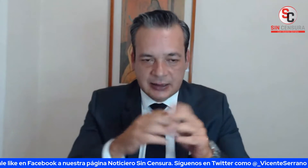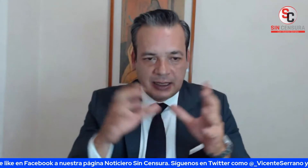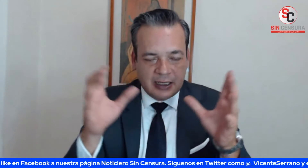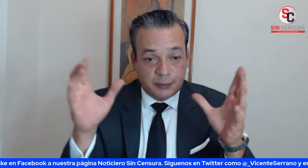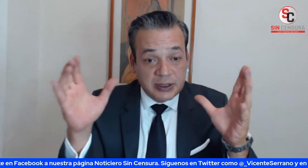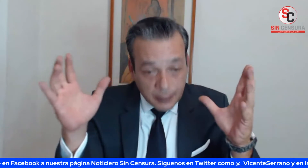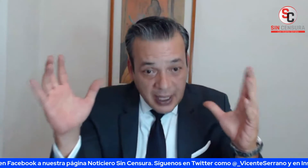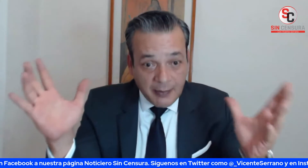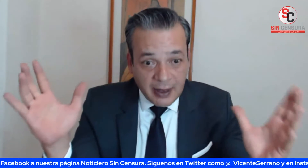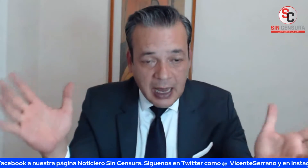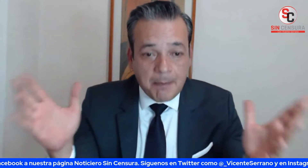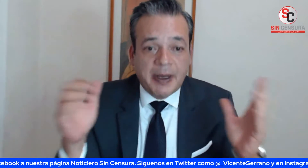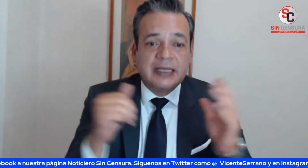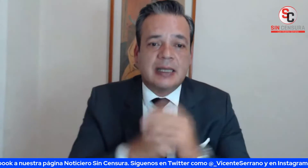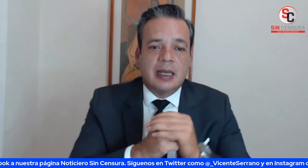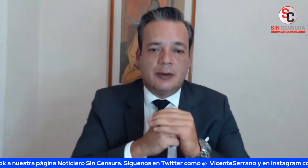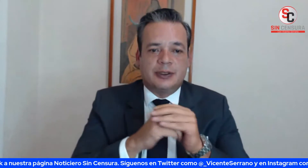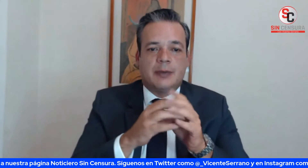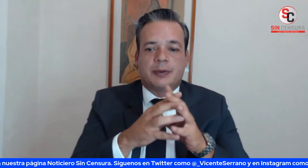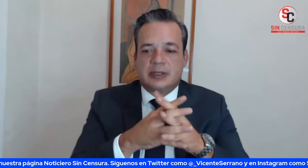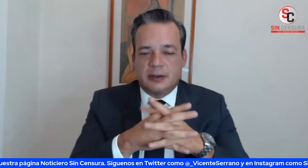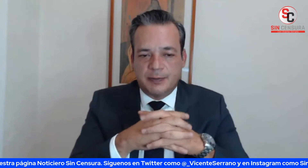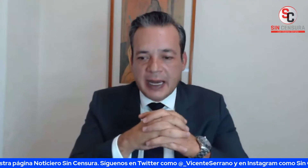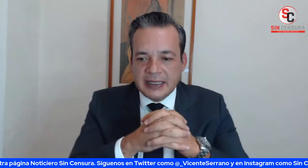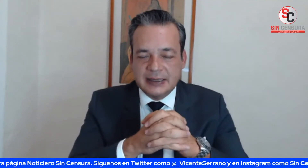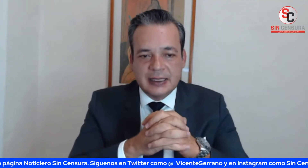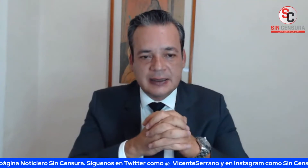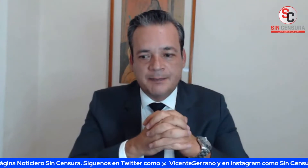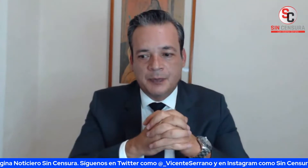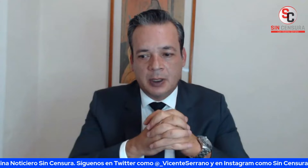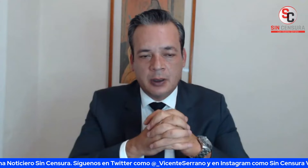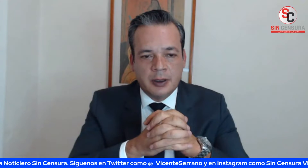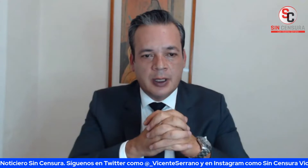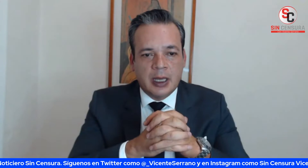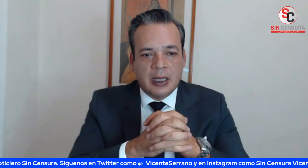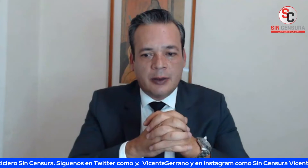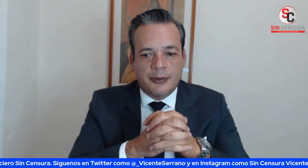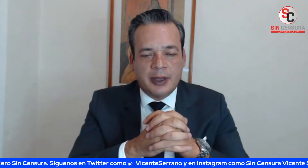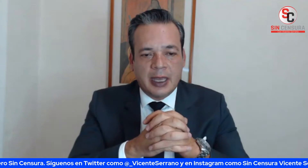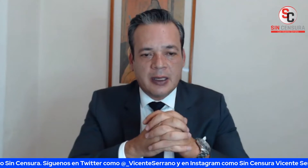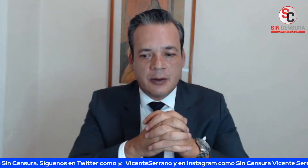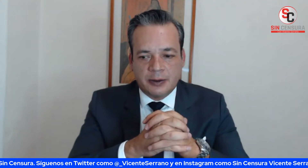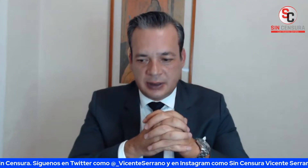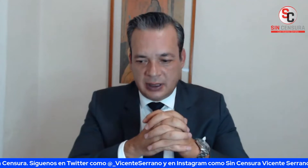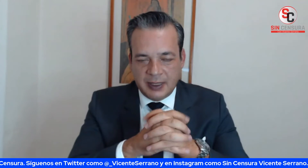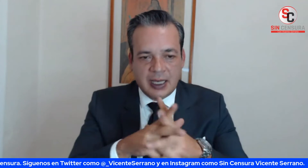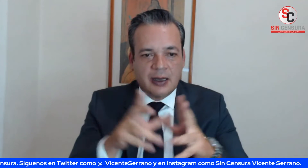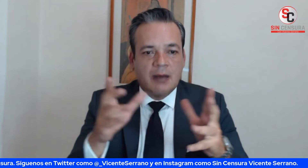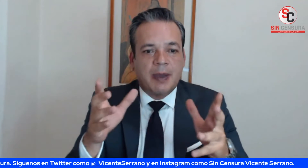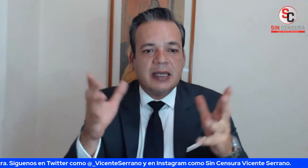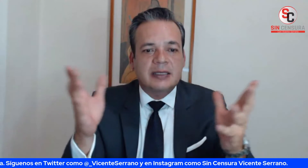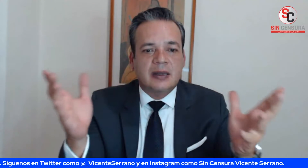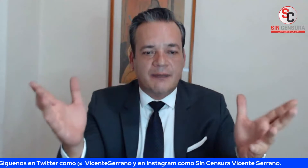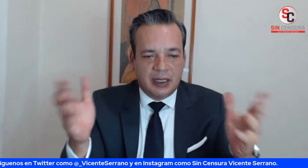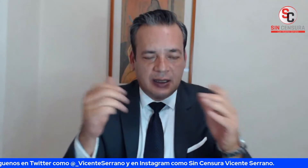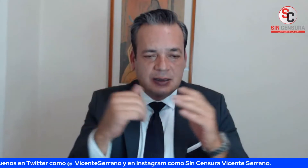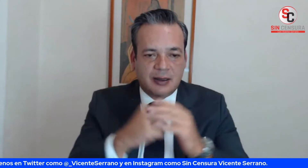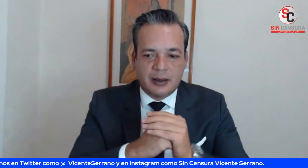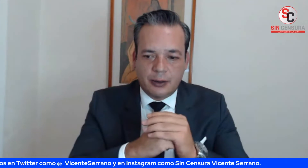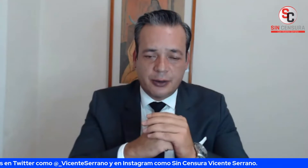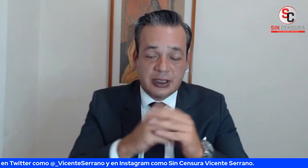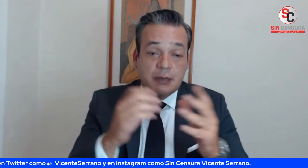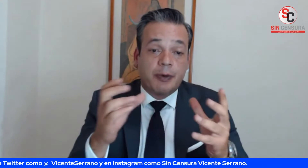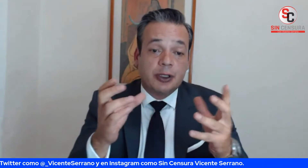Así es, que después fue llamada la empresa en los tiempos de los panistas, ¿no? En donde ellos dividían el país en